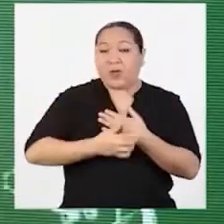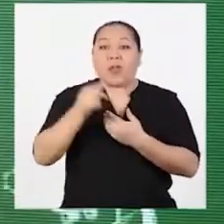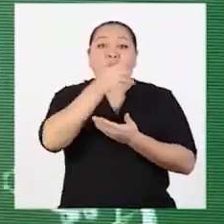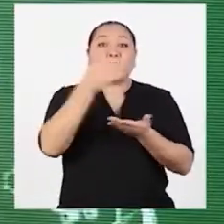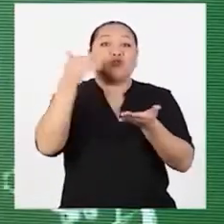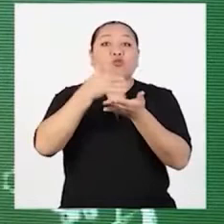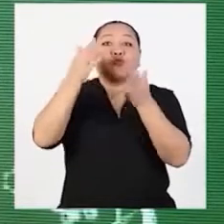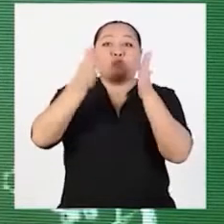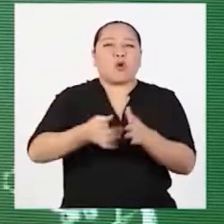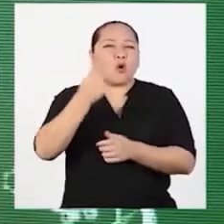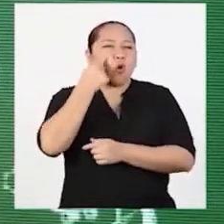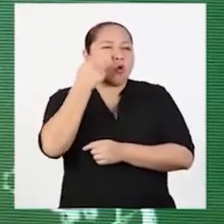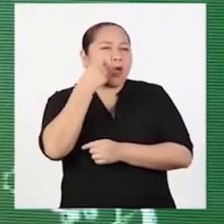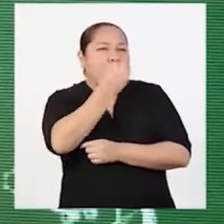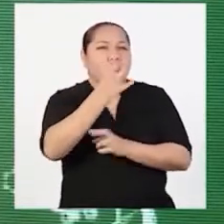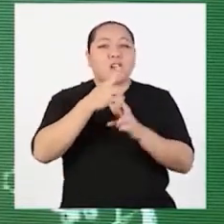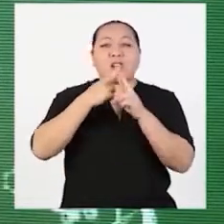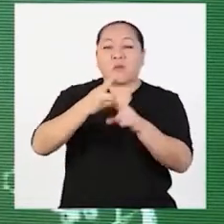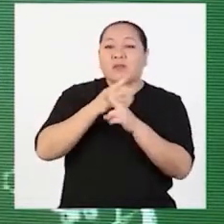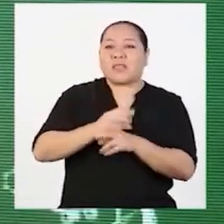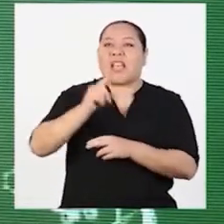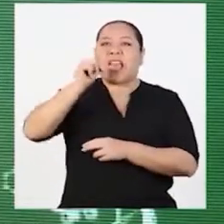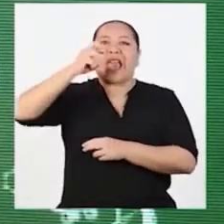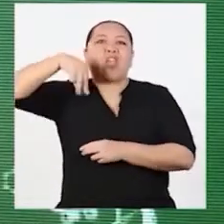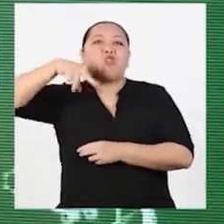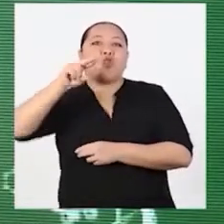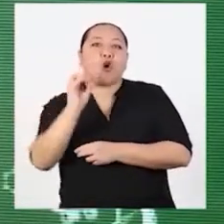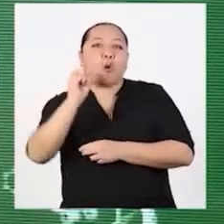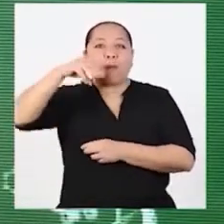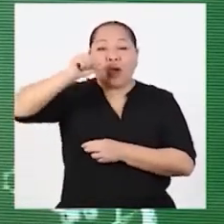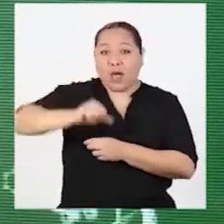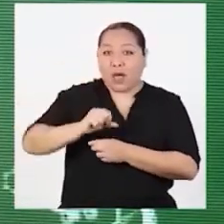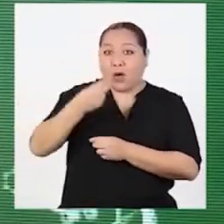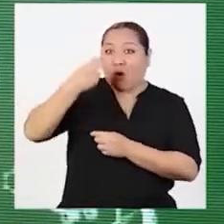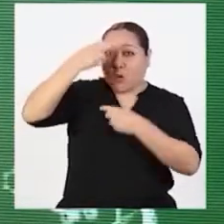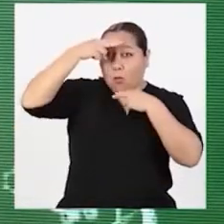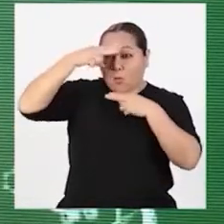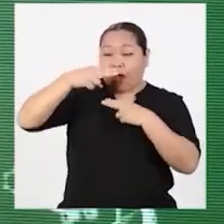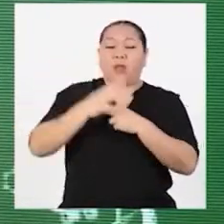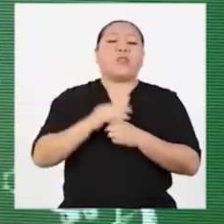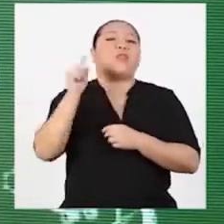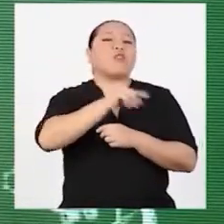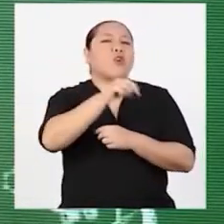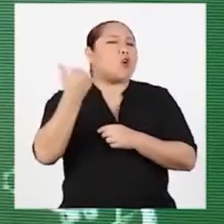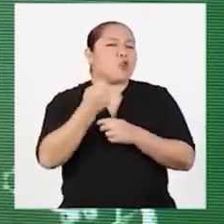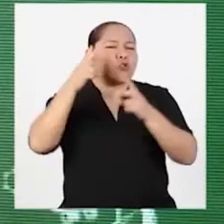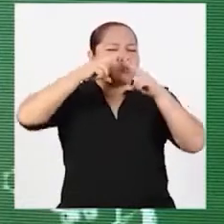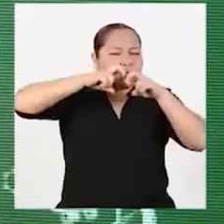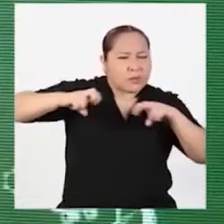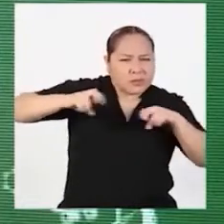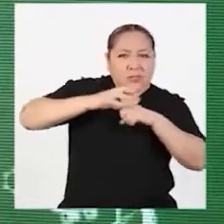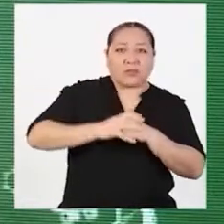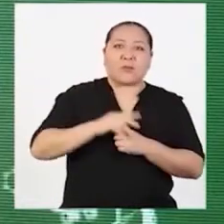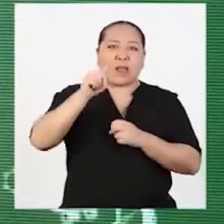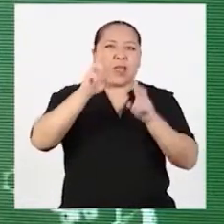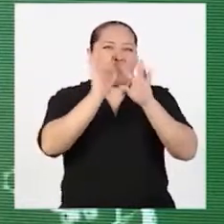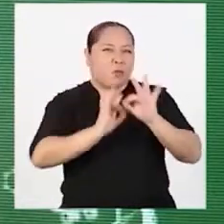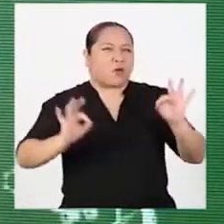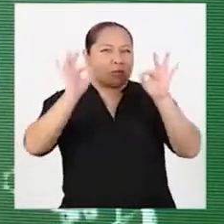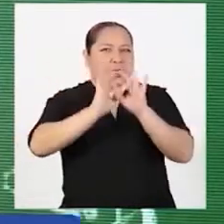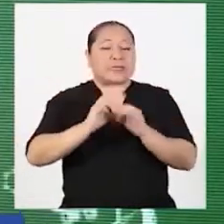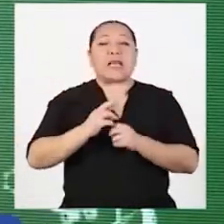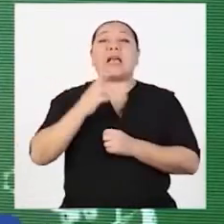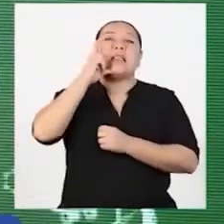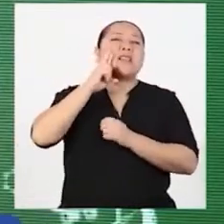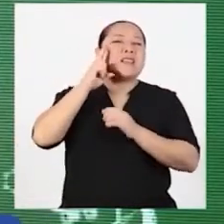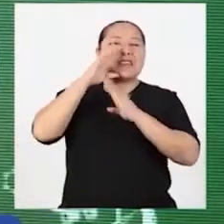programa de hoy es que las y los estudiantes conozcan algunos resultados del proyecto Genoma Humano y otros estudios sobre genética humana para entender la importancia